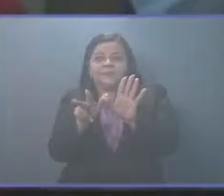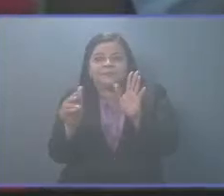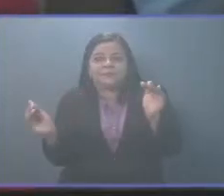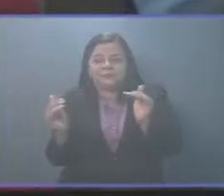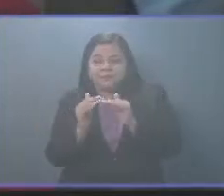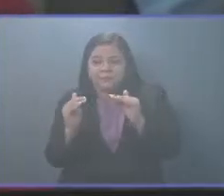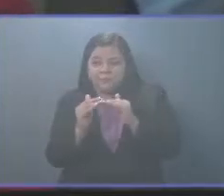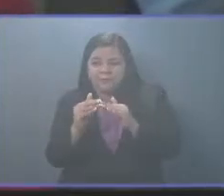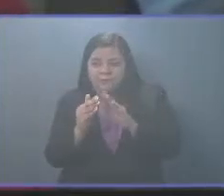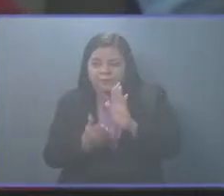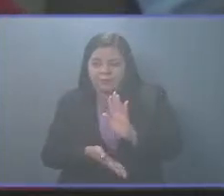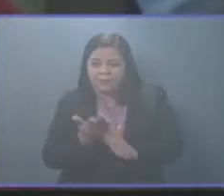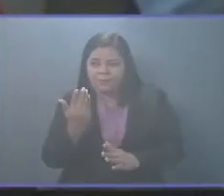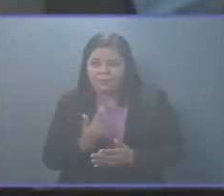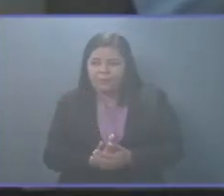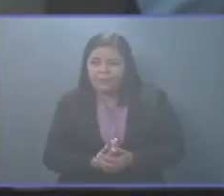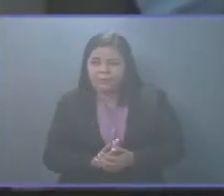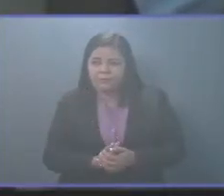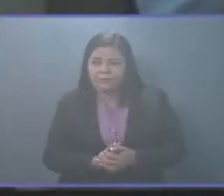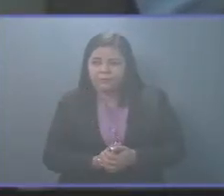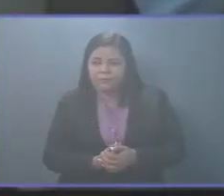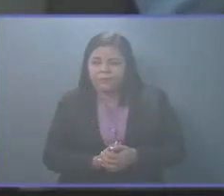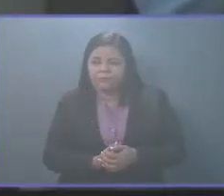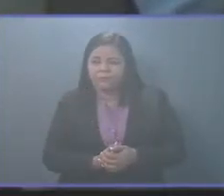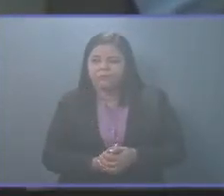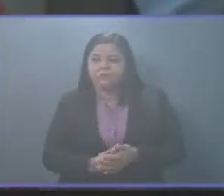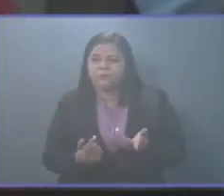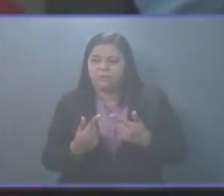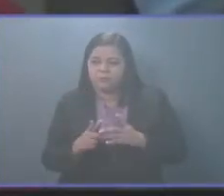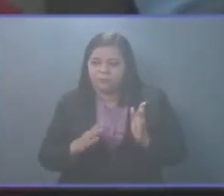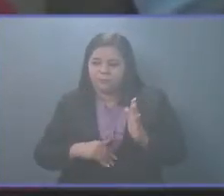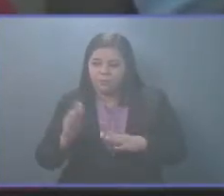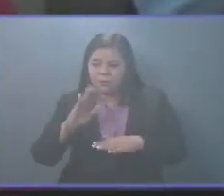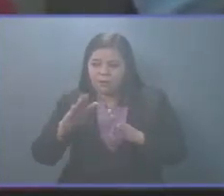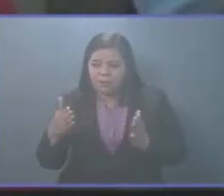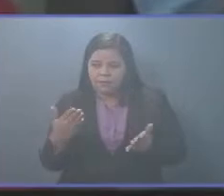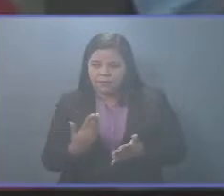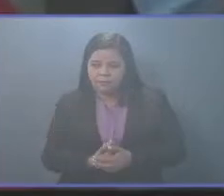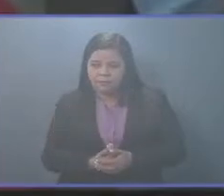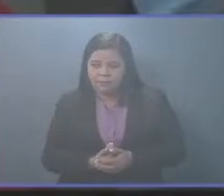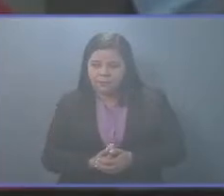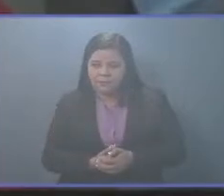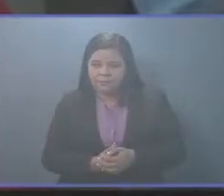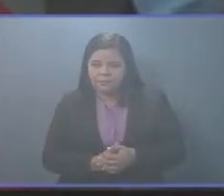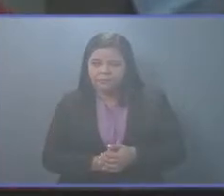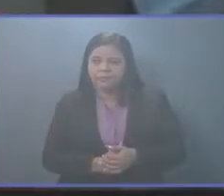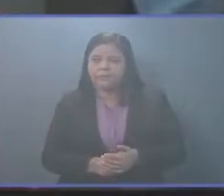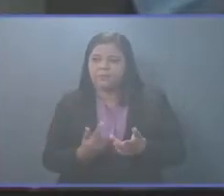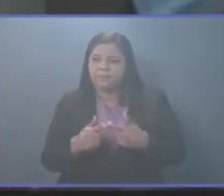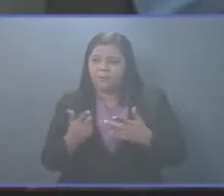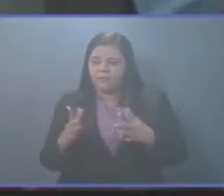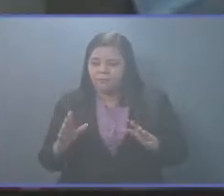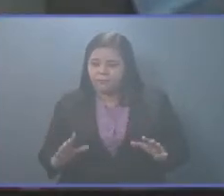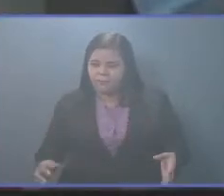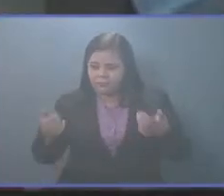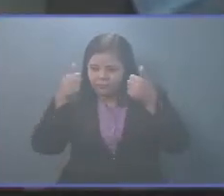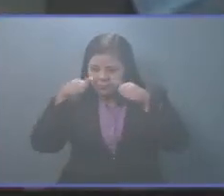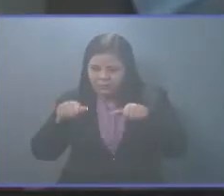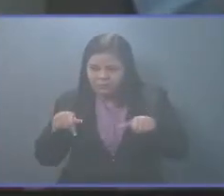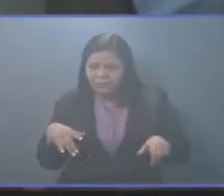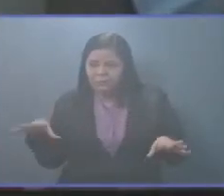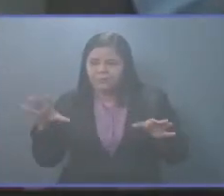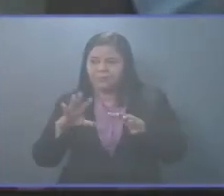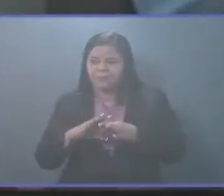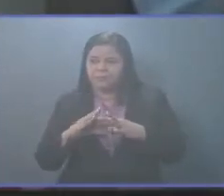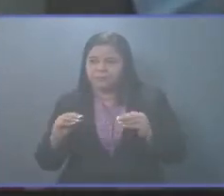y ocupó otro mecanismo que era contrario a lo que se había establecido. Y al